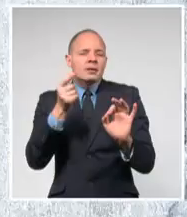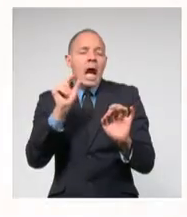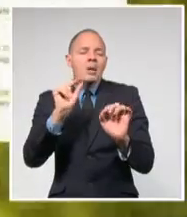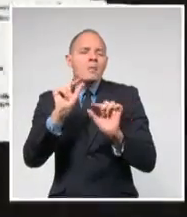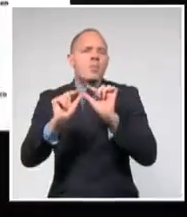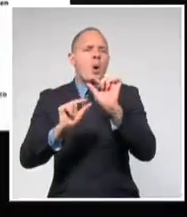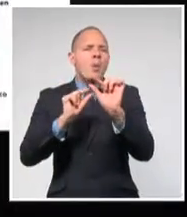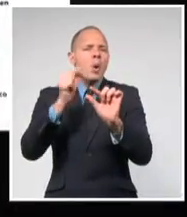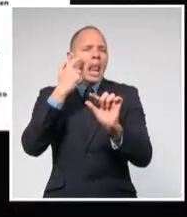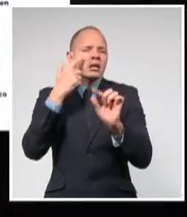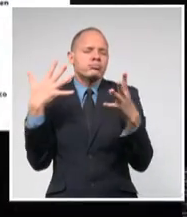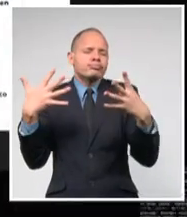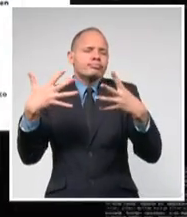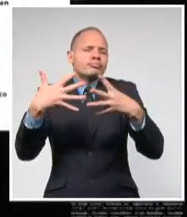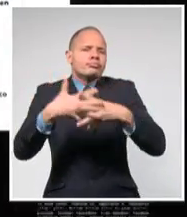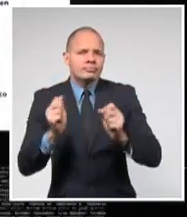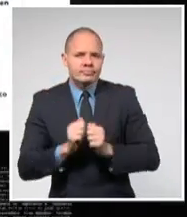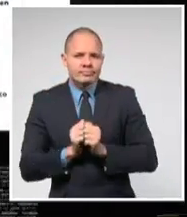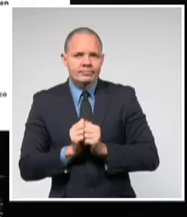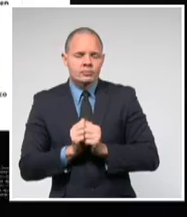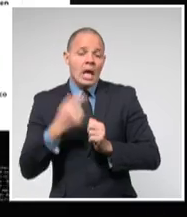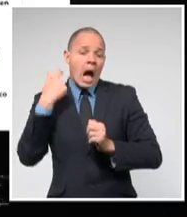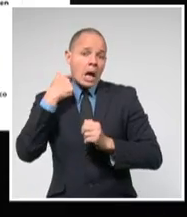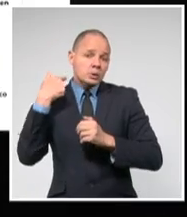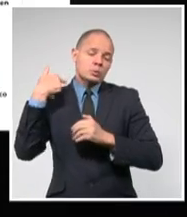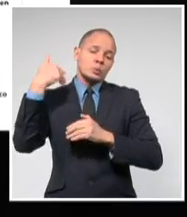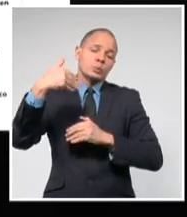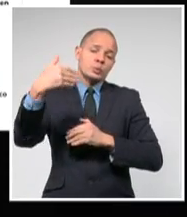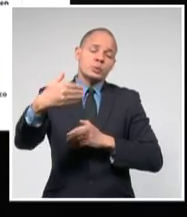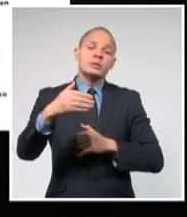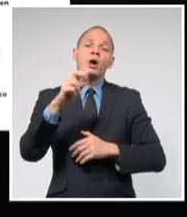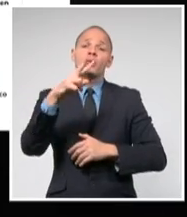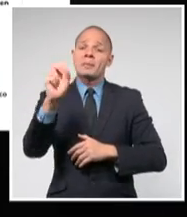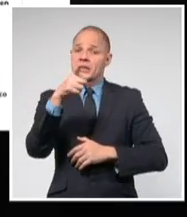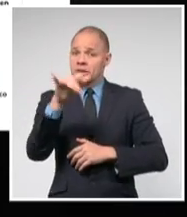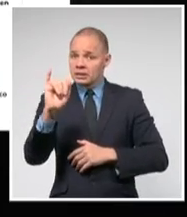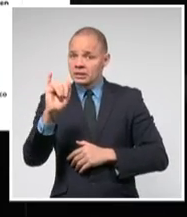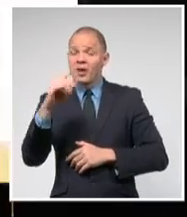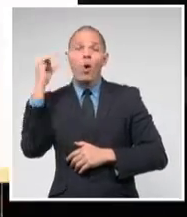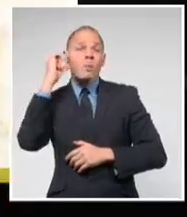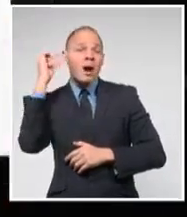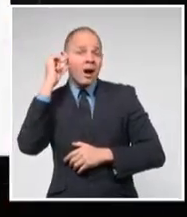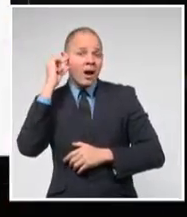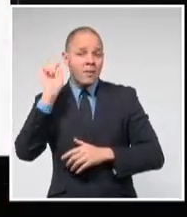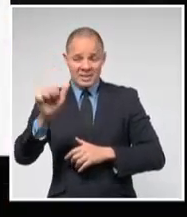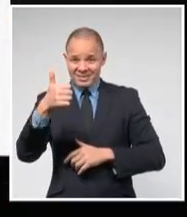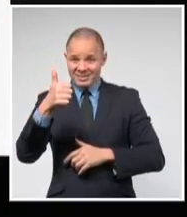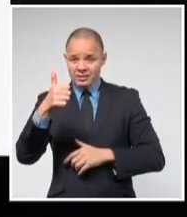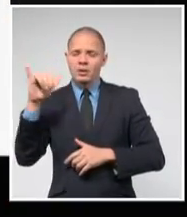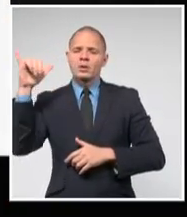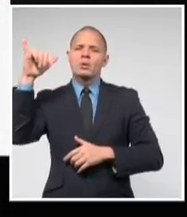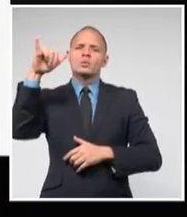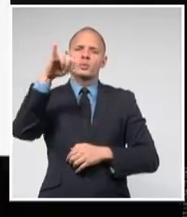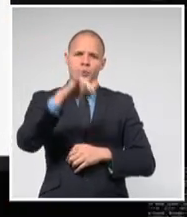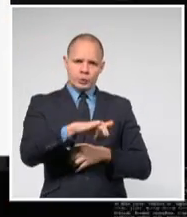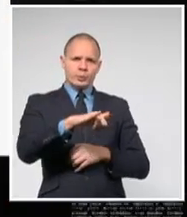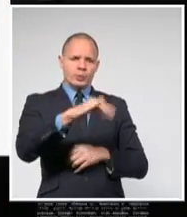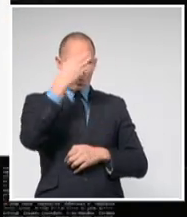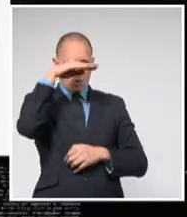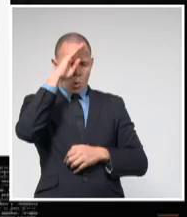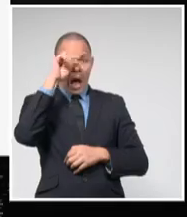MLB. Luego está la visita de Obama en el 16, como otro hito importante, que ahí sí el tema cobra mucha relevancia en la agenda